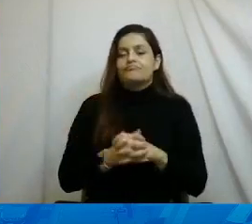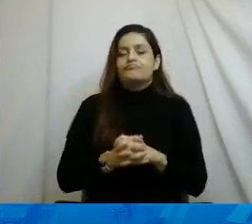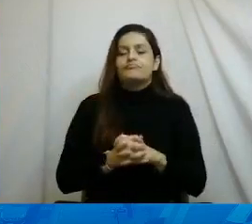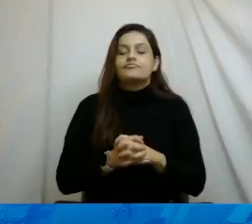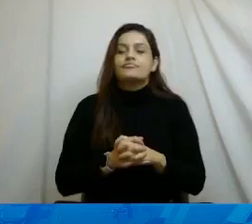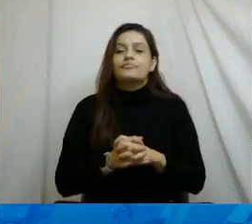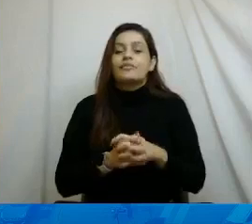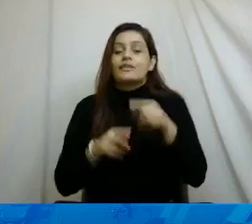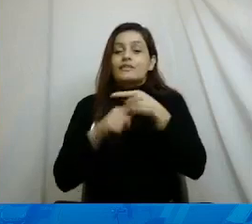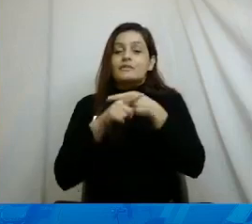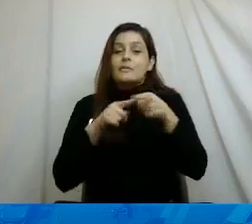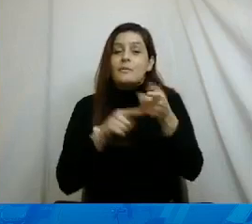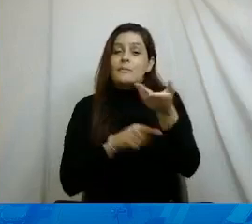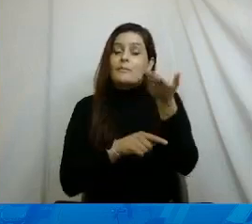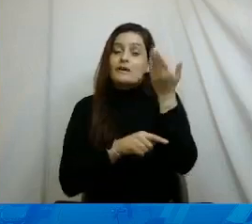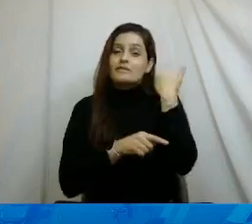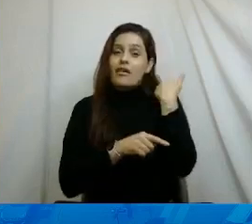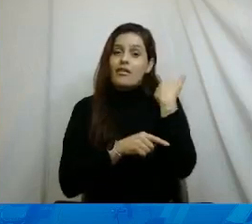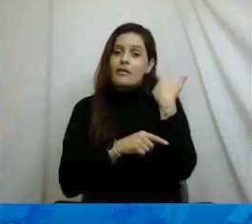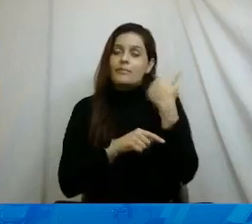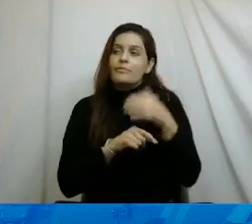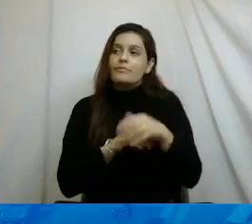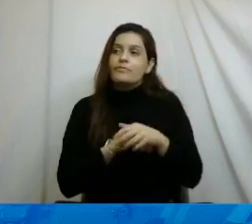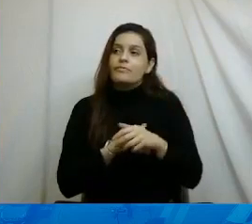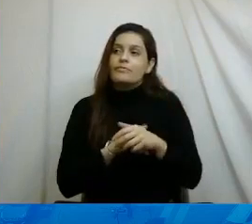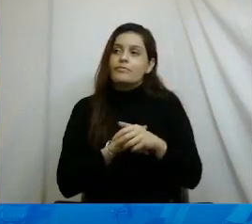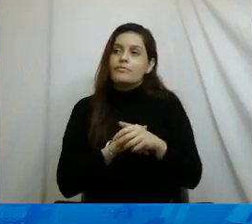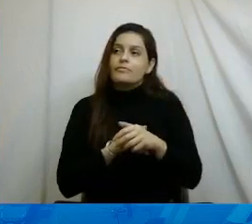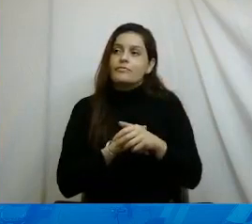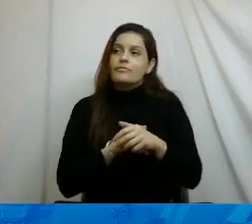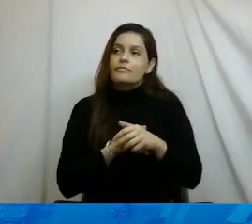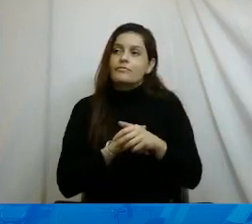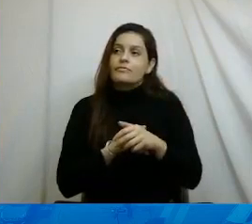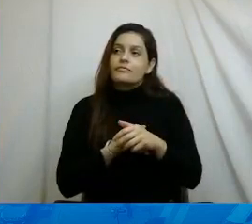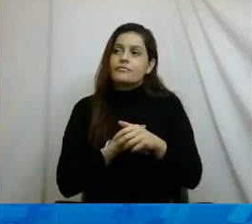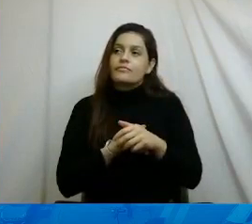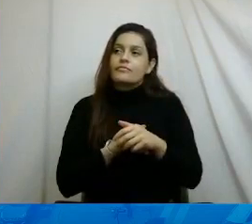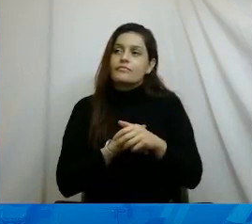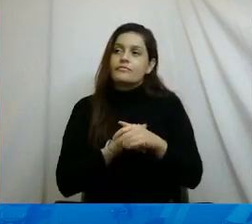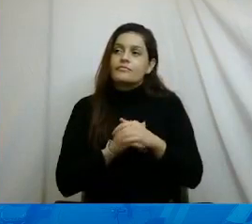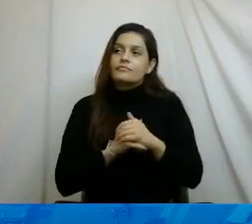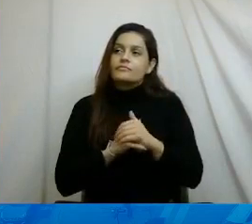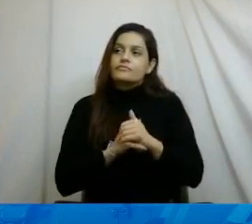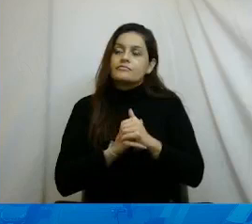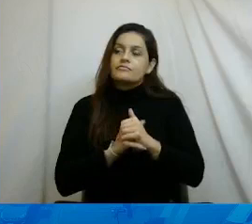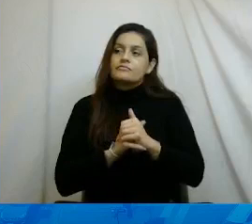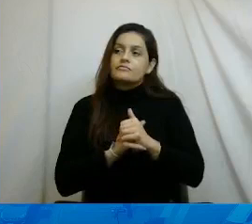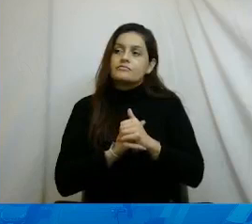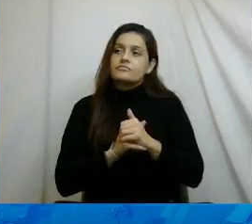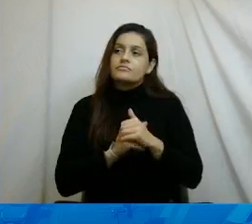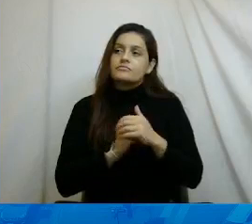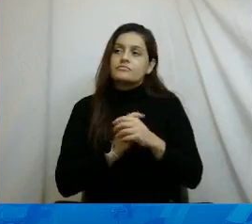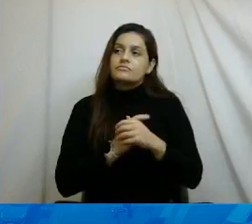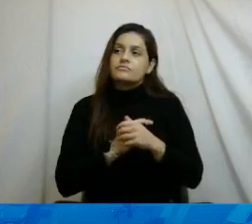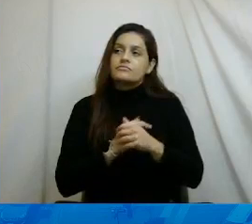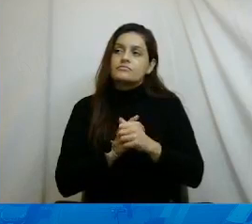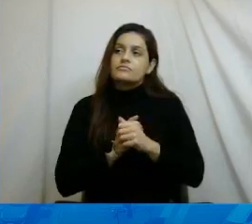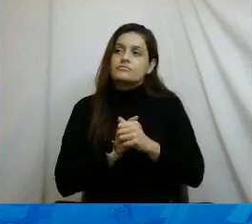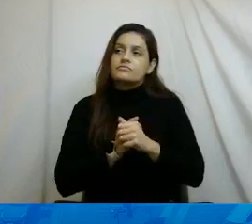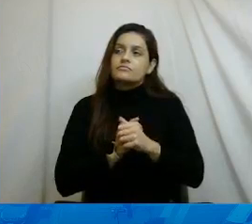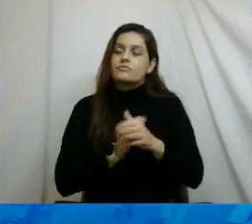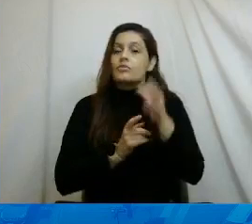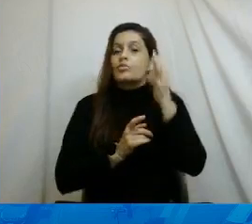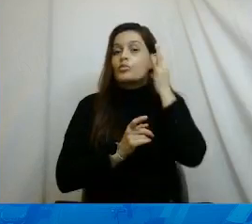La semana pasada me hicieron llegar varios días las condiciones que estaban saliendo a barrer las calles nuestras